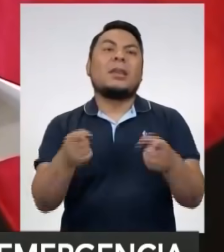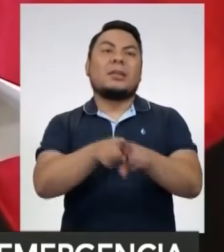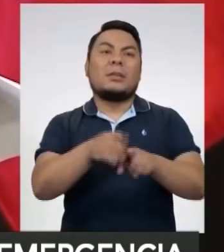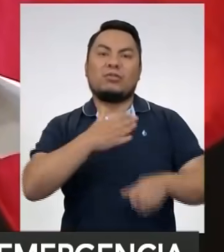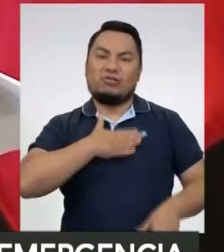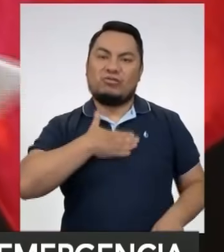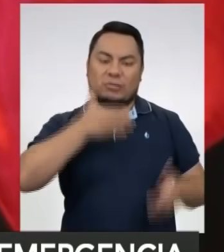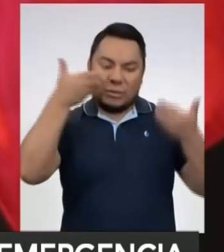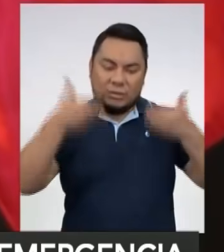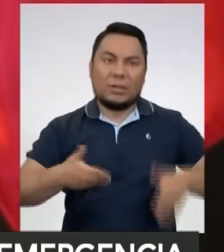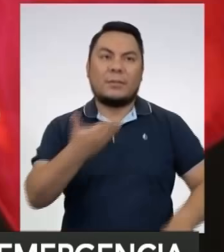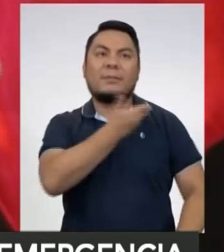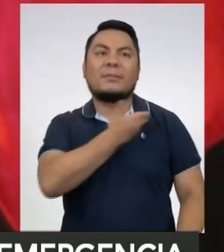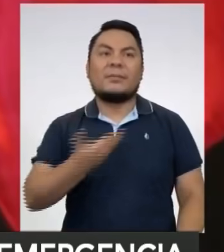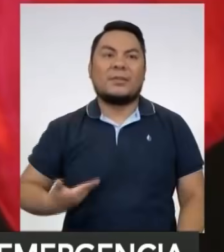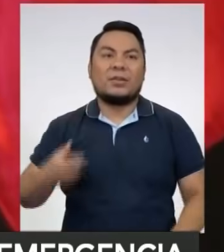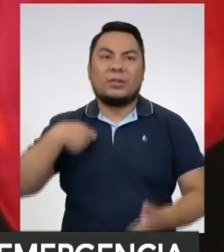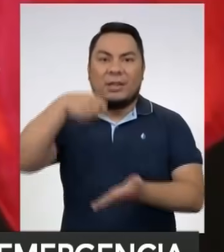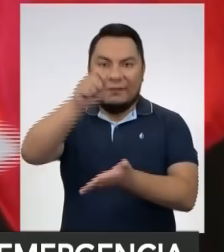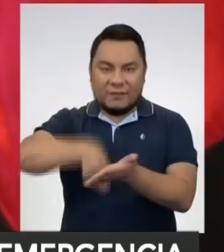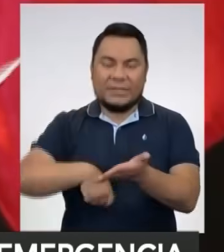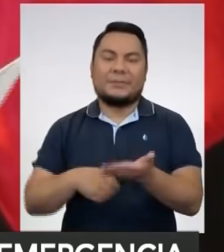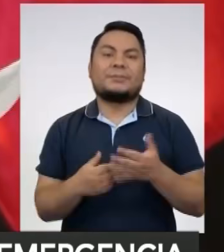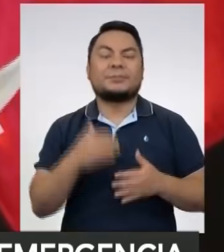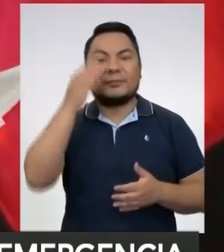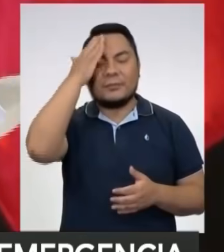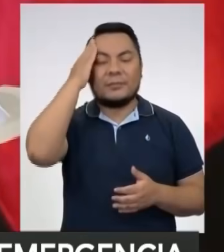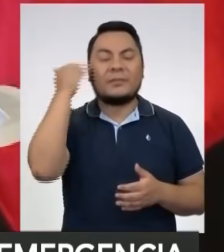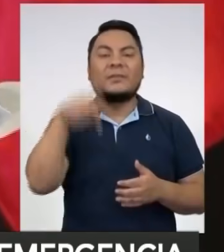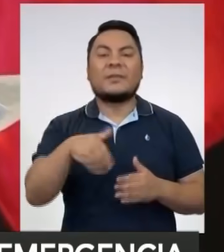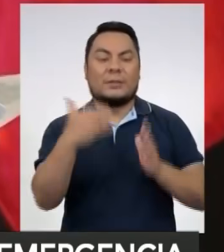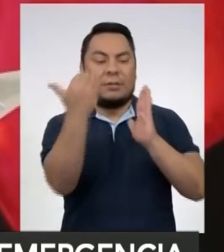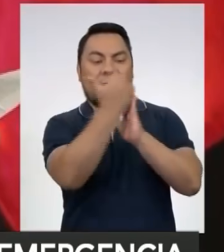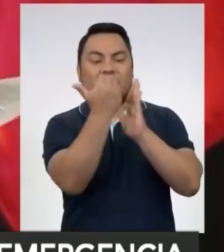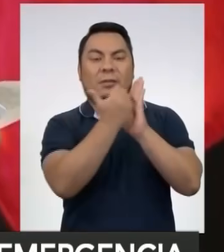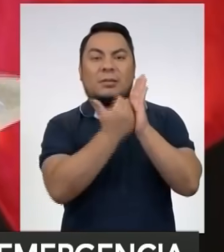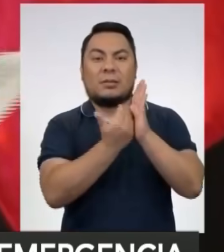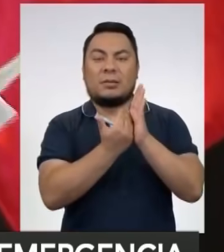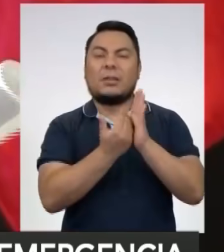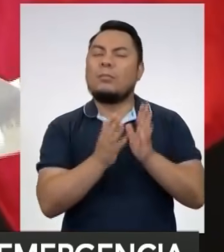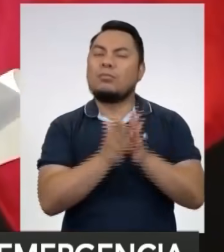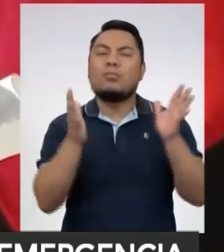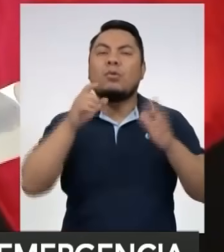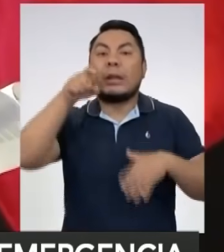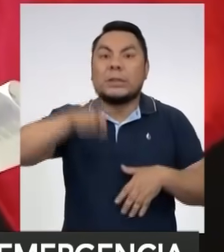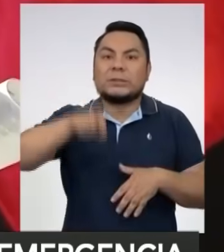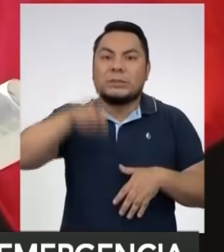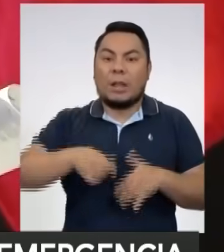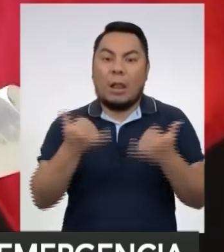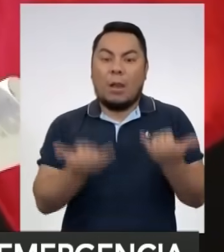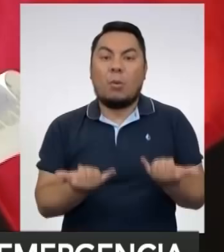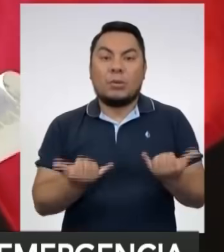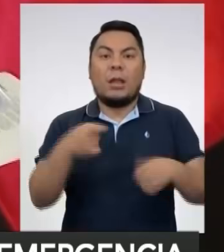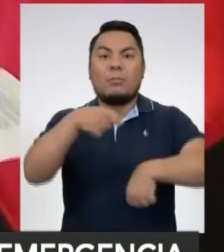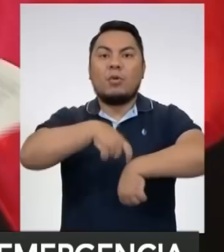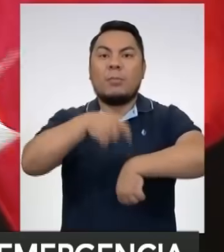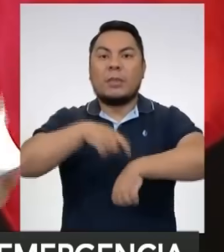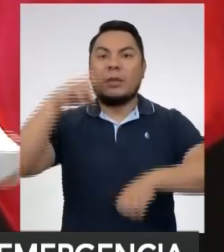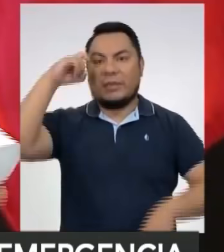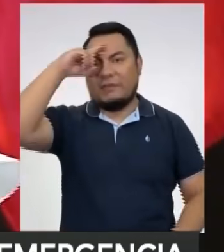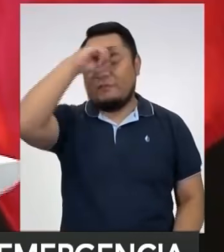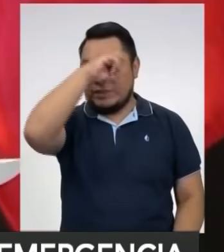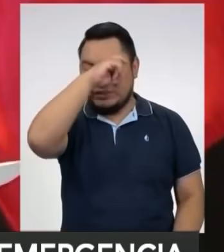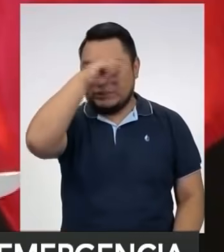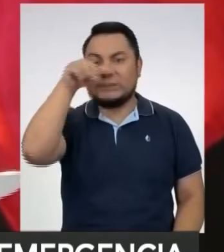presidente. Yo también suscribo. Y son medidas laborales muy necesarias en este momento difícil que